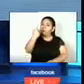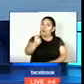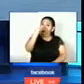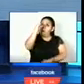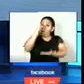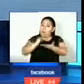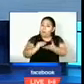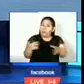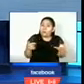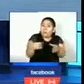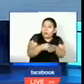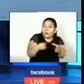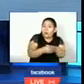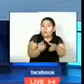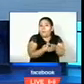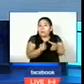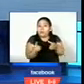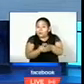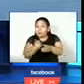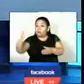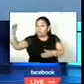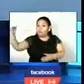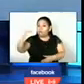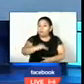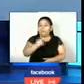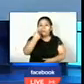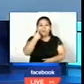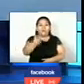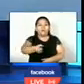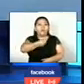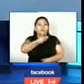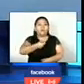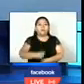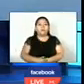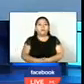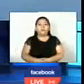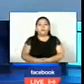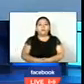con menos personas detenidas y retornadas. Más detalles en la siguiente nota.